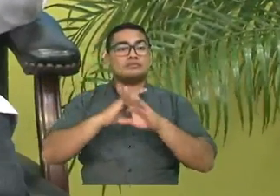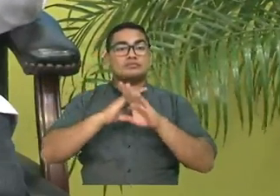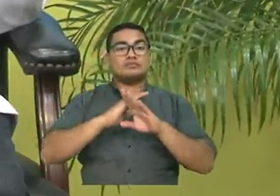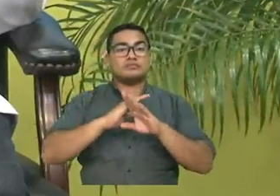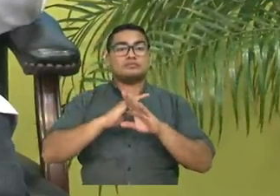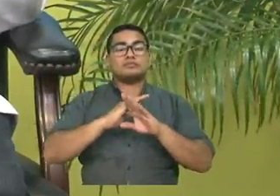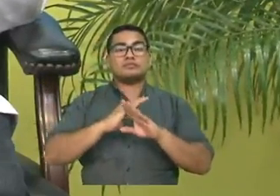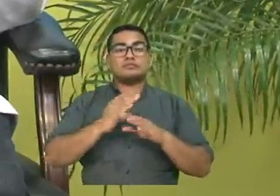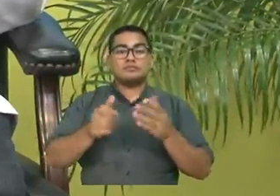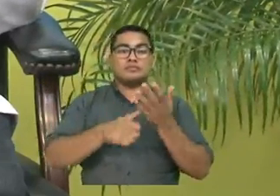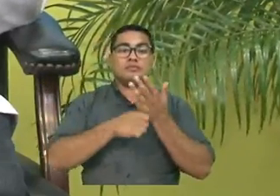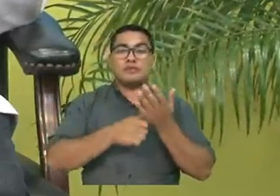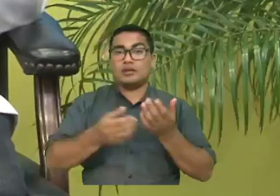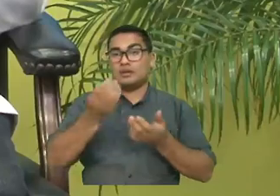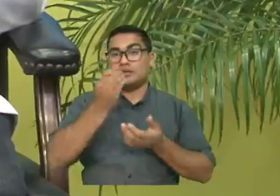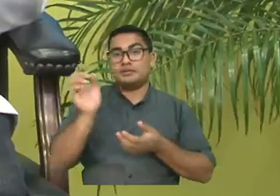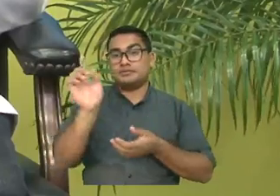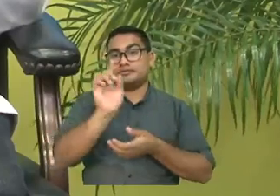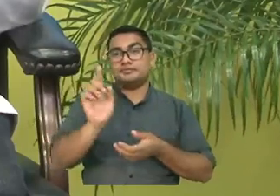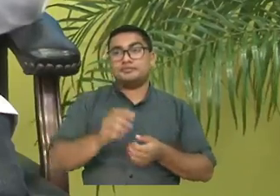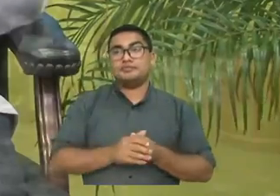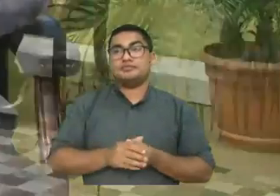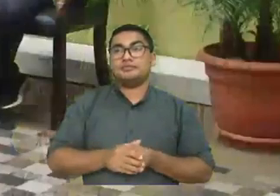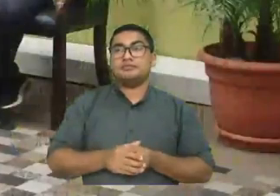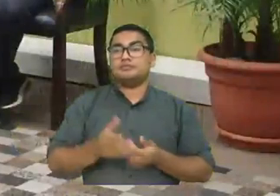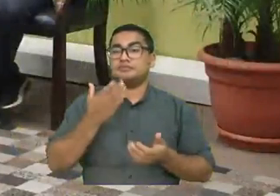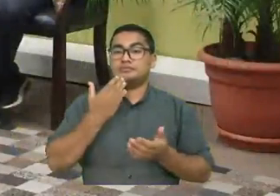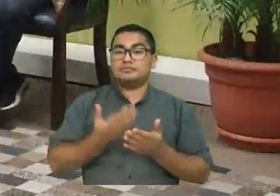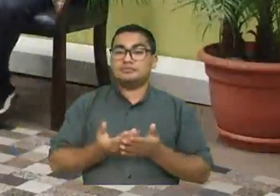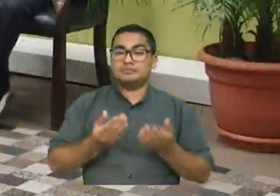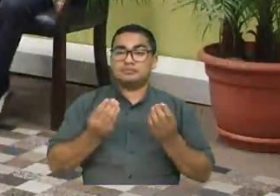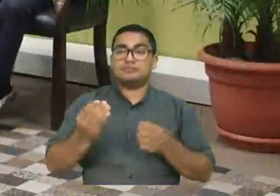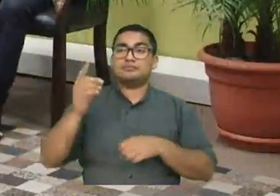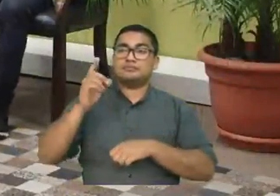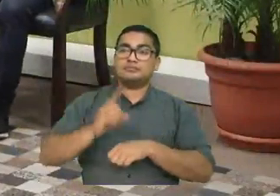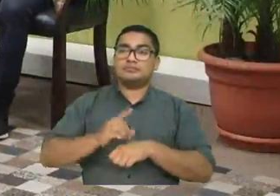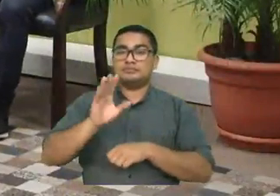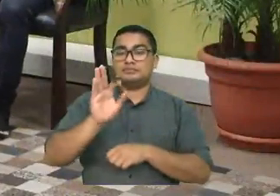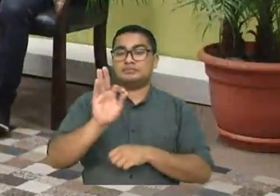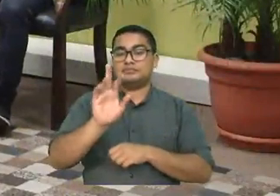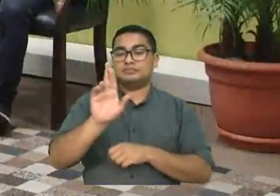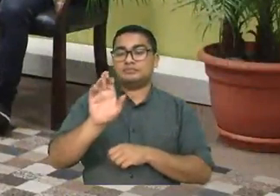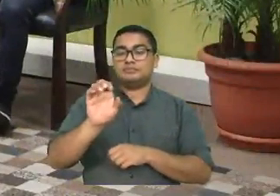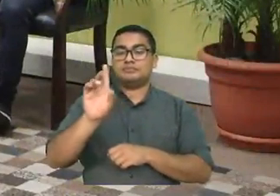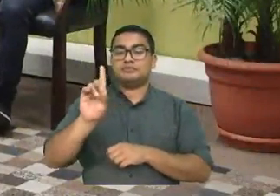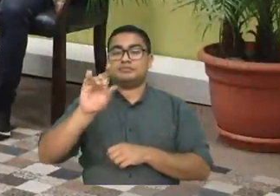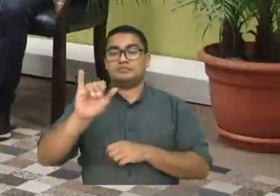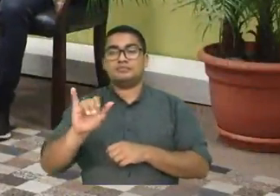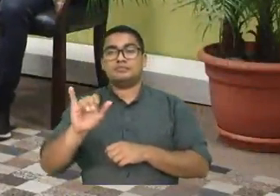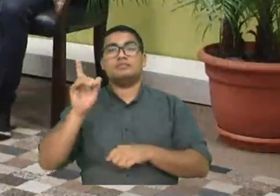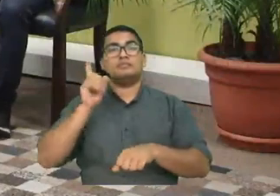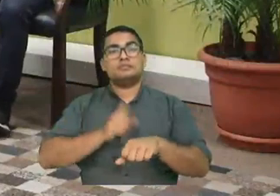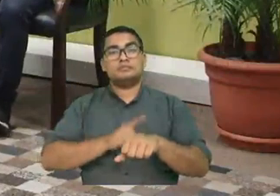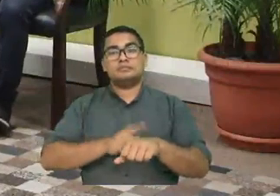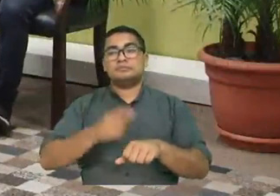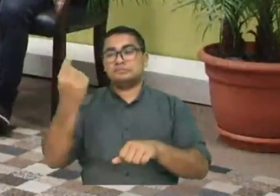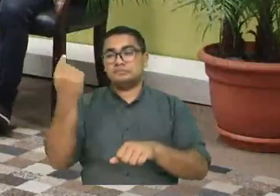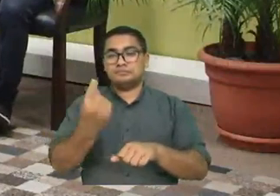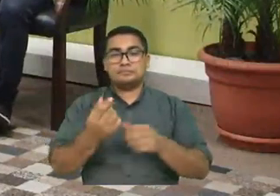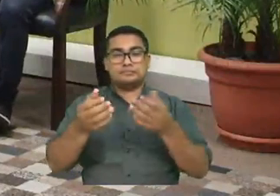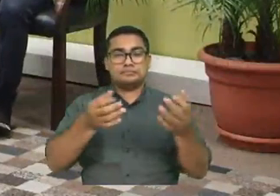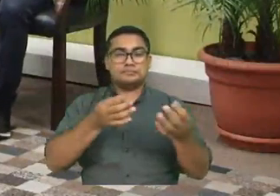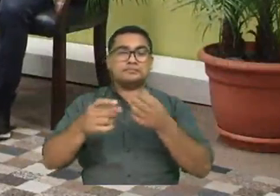de carne de este tipo de animales. Ok, le agradecemos, doctor Freddy Suárez, por su valioso tiempo y sus valiosos conocimientos sobre